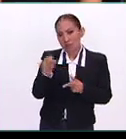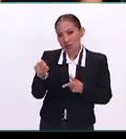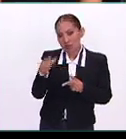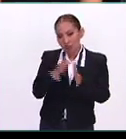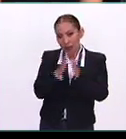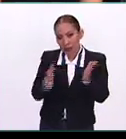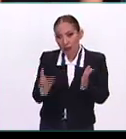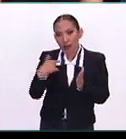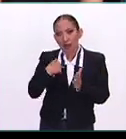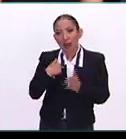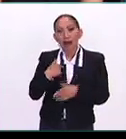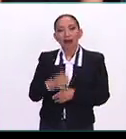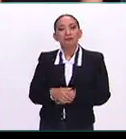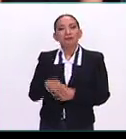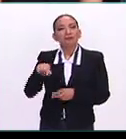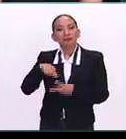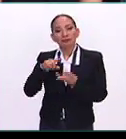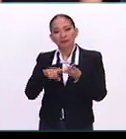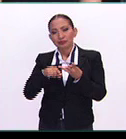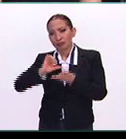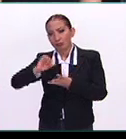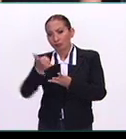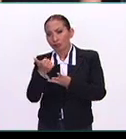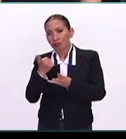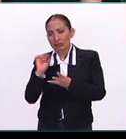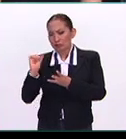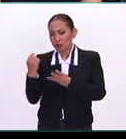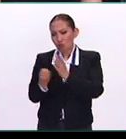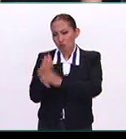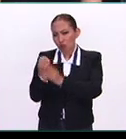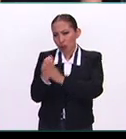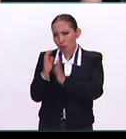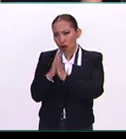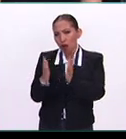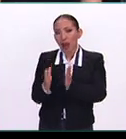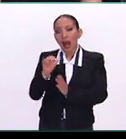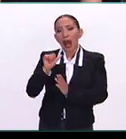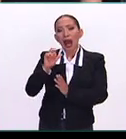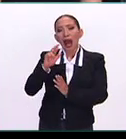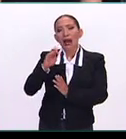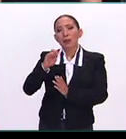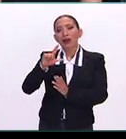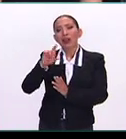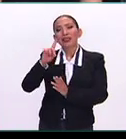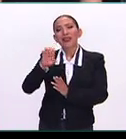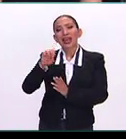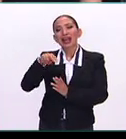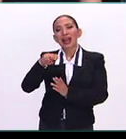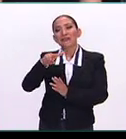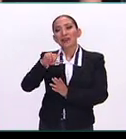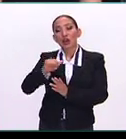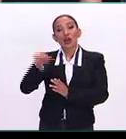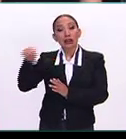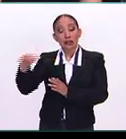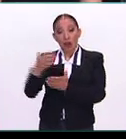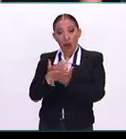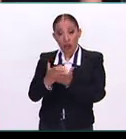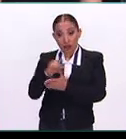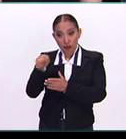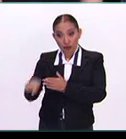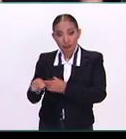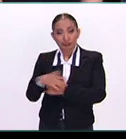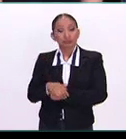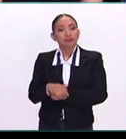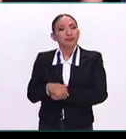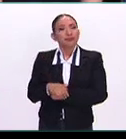Agua, está aquí en la Quietud de la Ceniza, y el más reciente, que es Árbol de Navío, que se publicó en Calarca Quindío en la colección Cuadernos